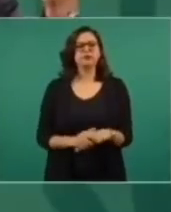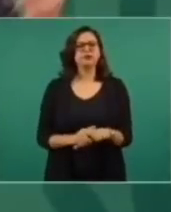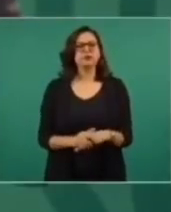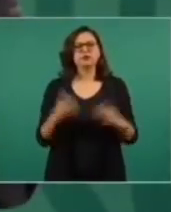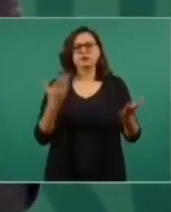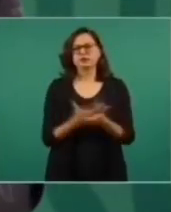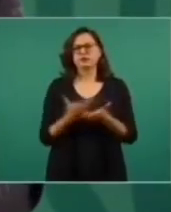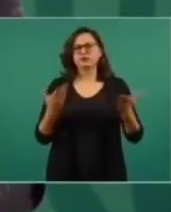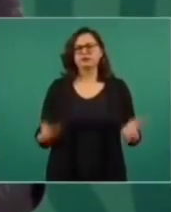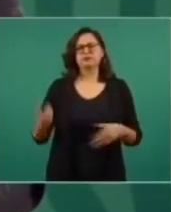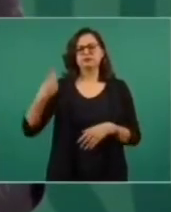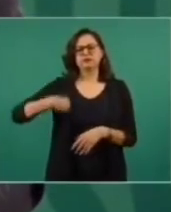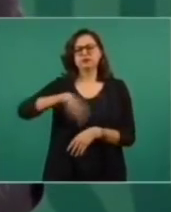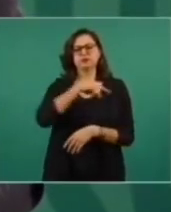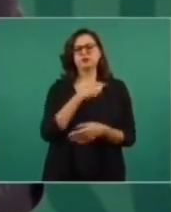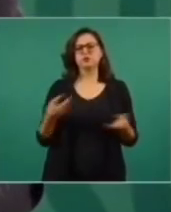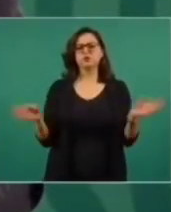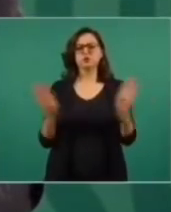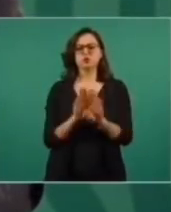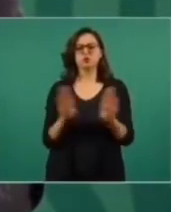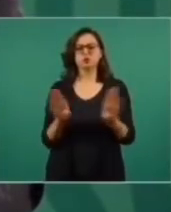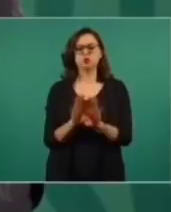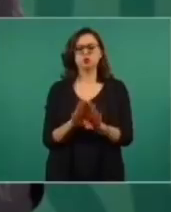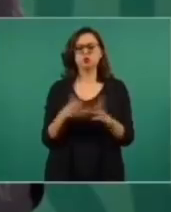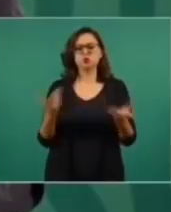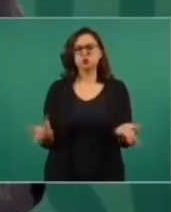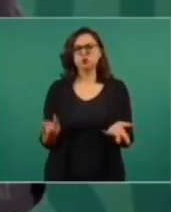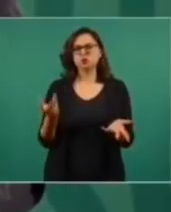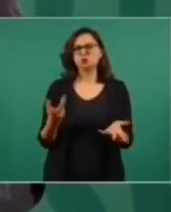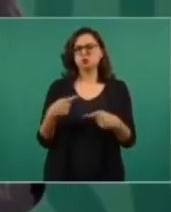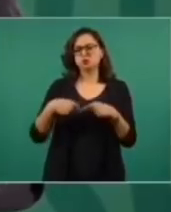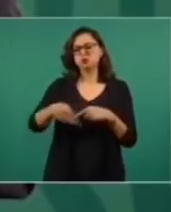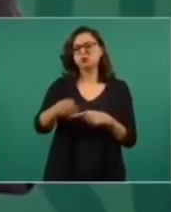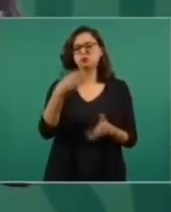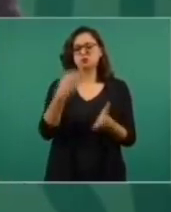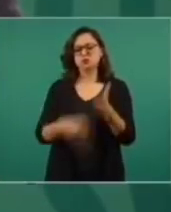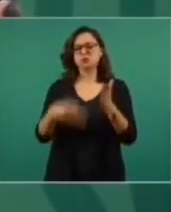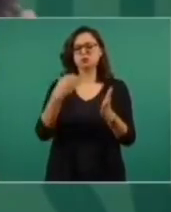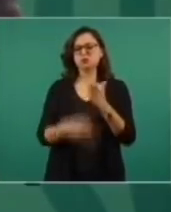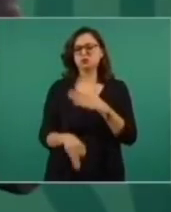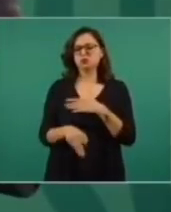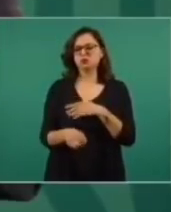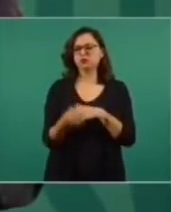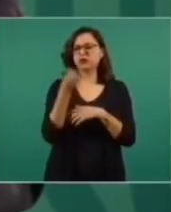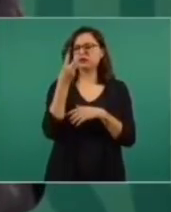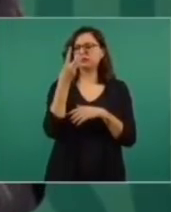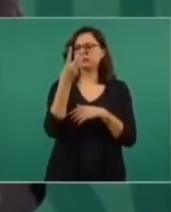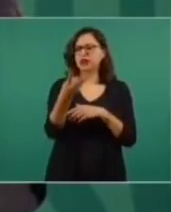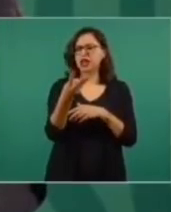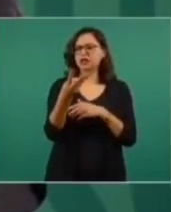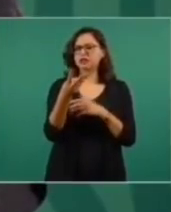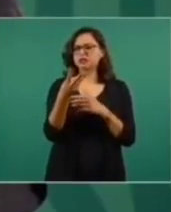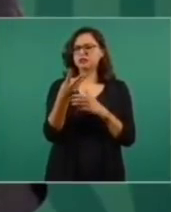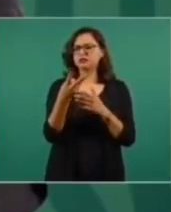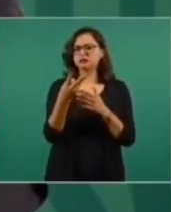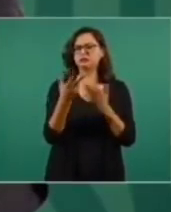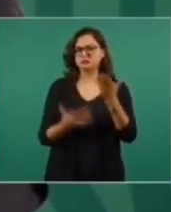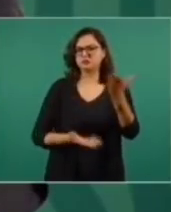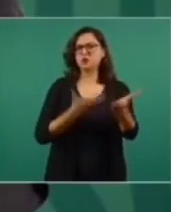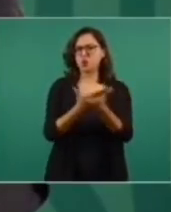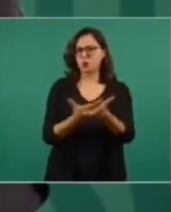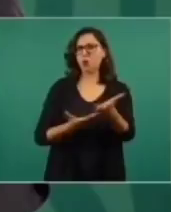Pues tres reformas constitucionales. Tengo la obligación